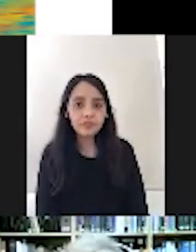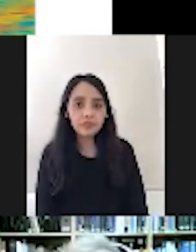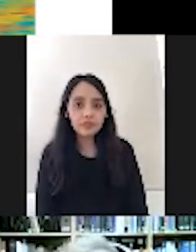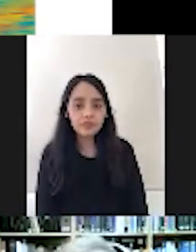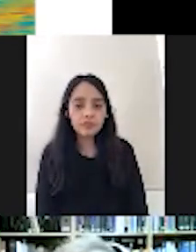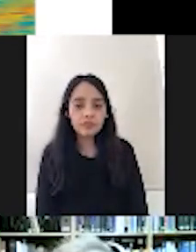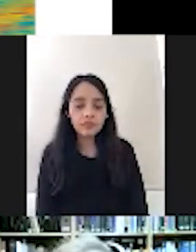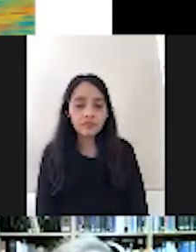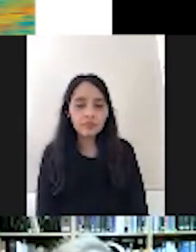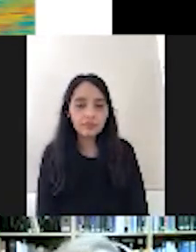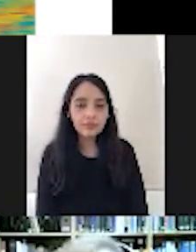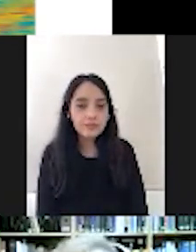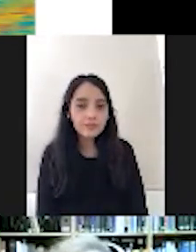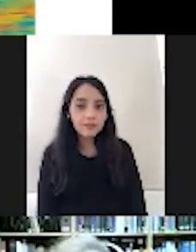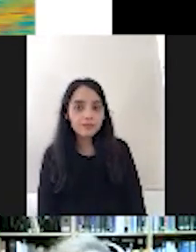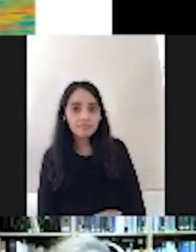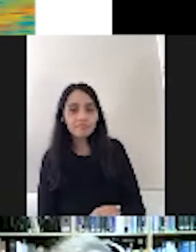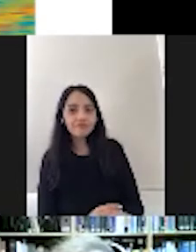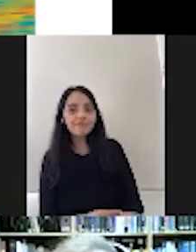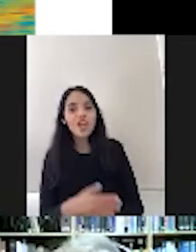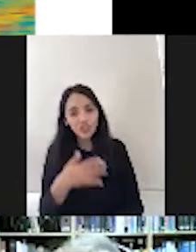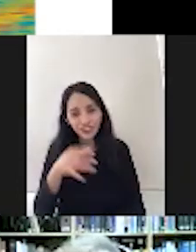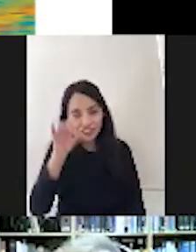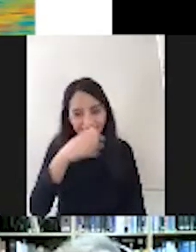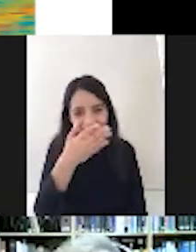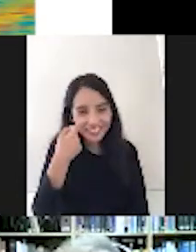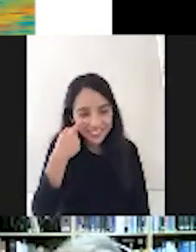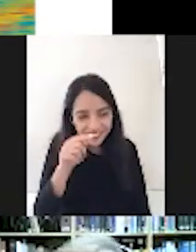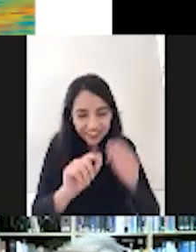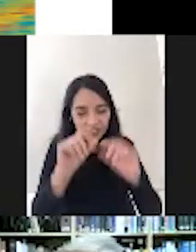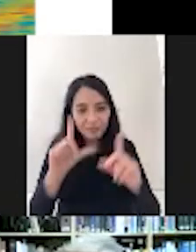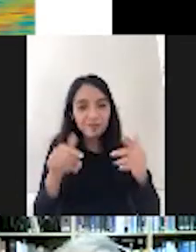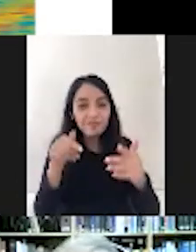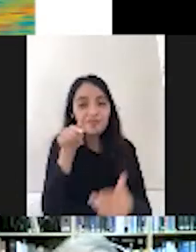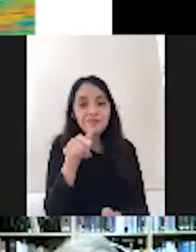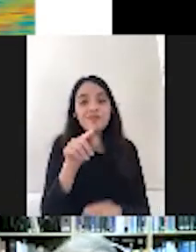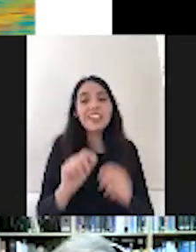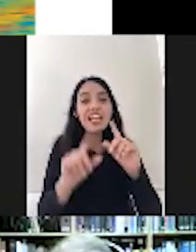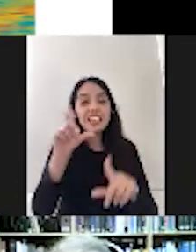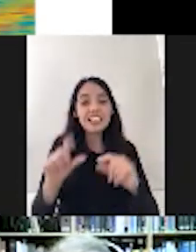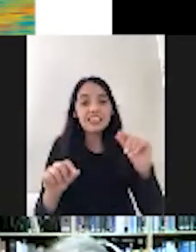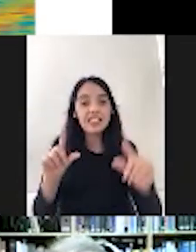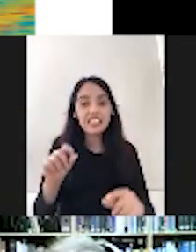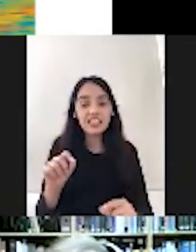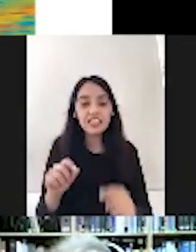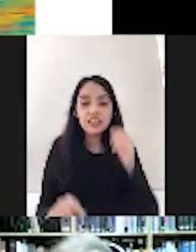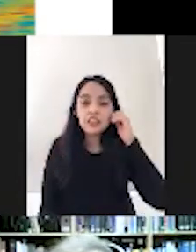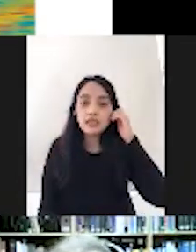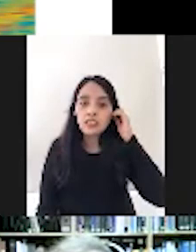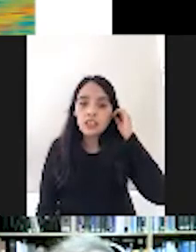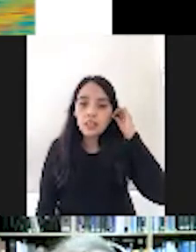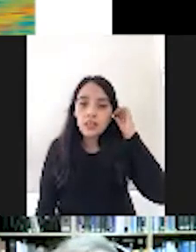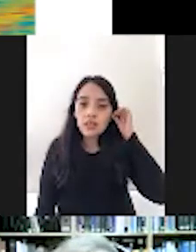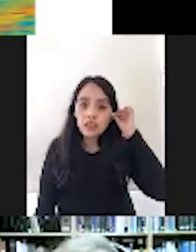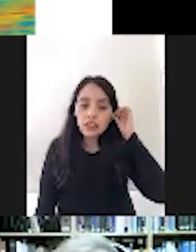esto gráfico y lo voy a explicar. Lo que hay este es un gráfico como de 3D. En el eje de las X es el